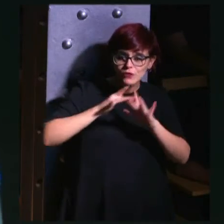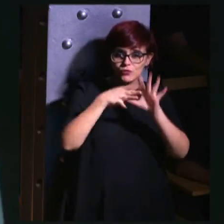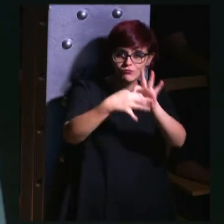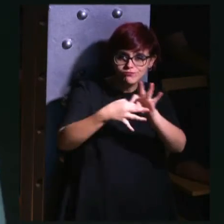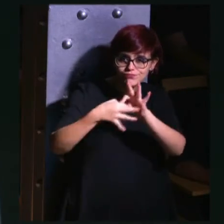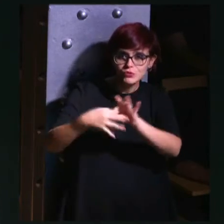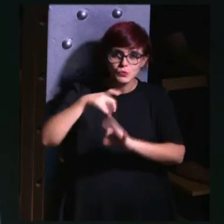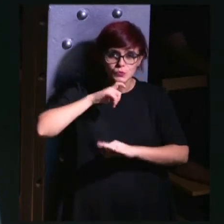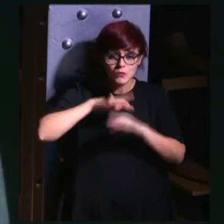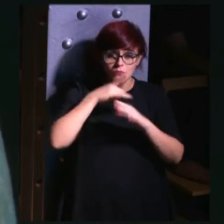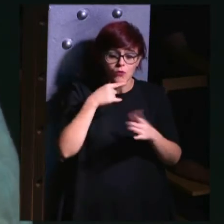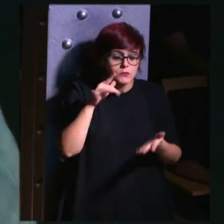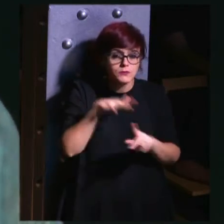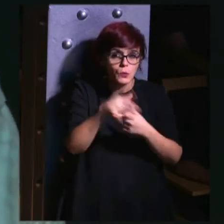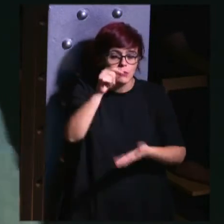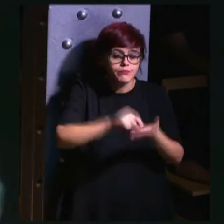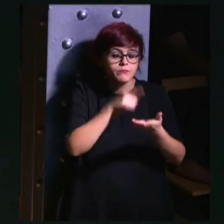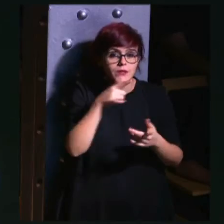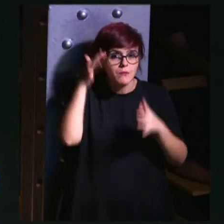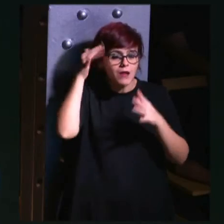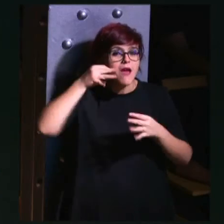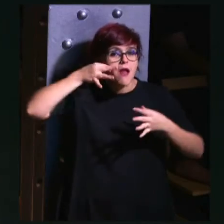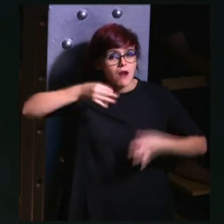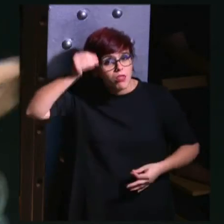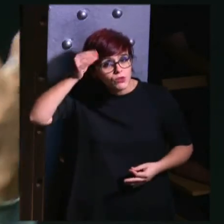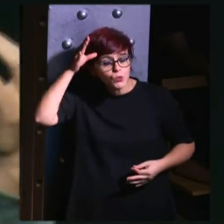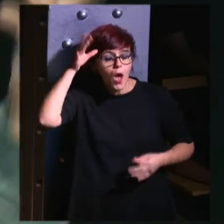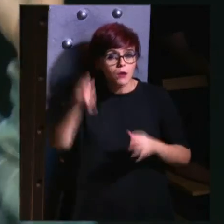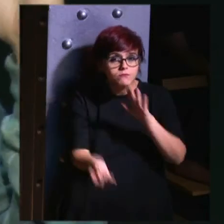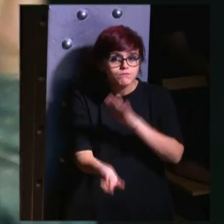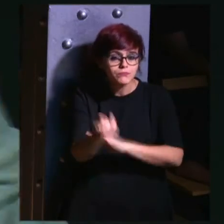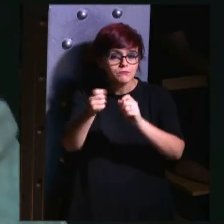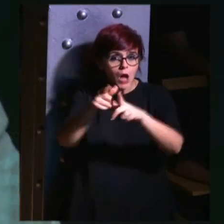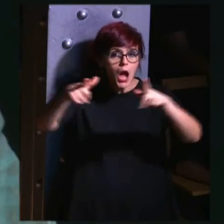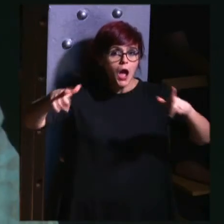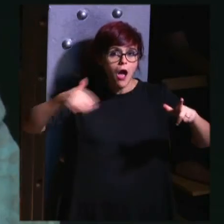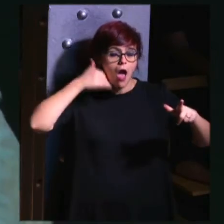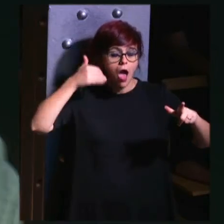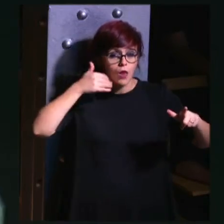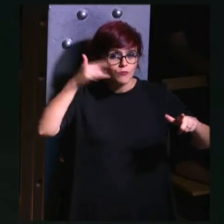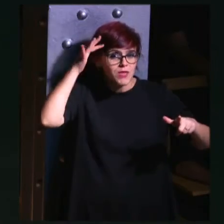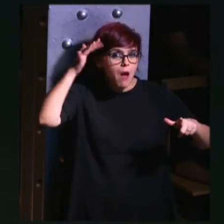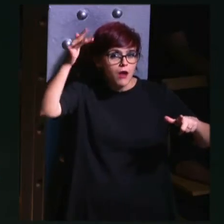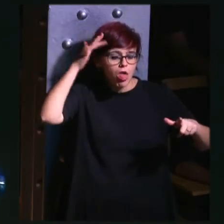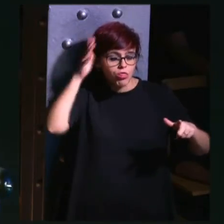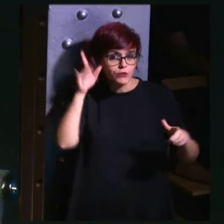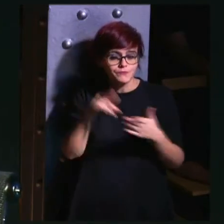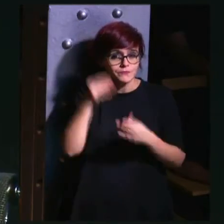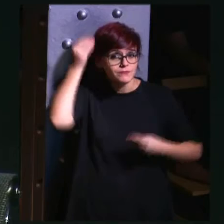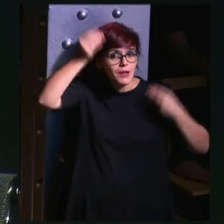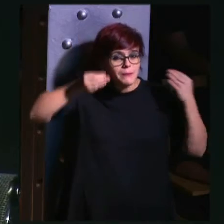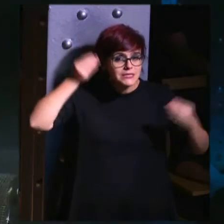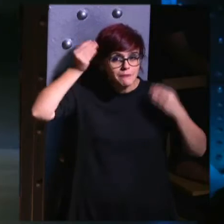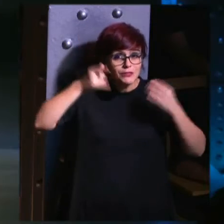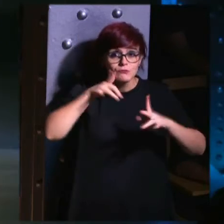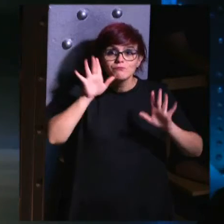alguna forma. En algún momento yo podré generar realidades virtuales que serán el producto de mi imaginación, de mis pensamientos en